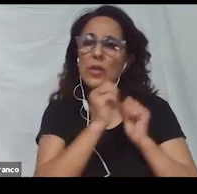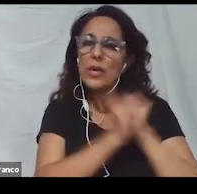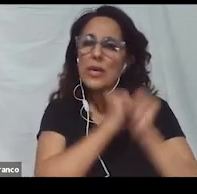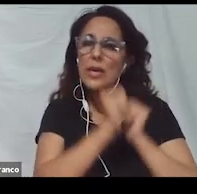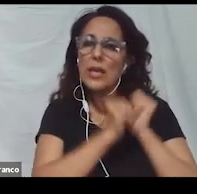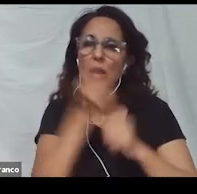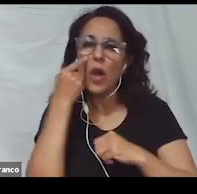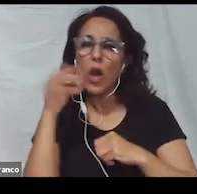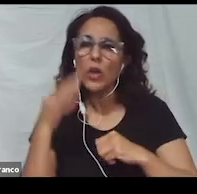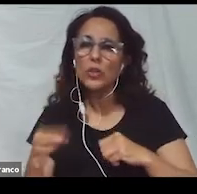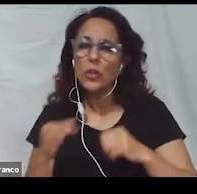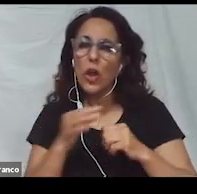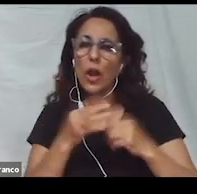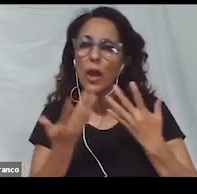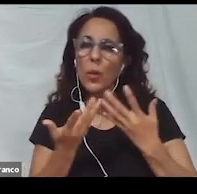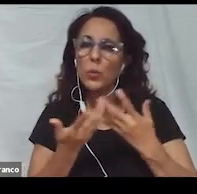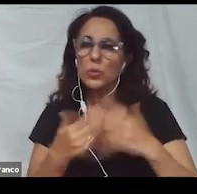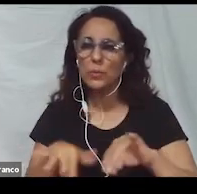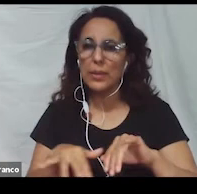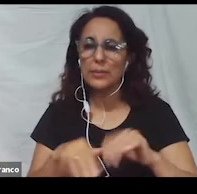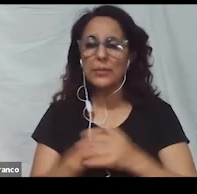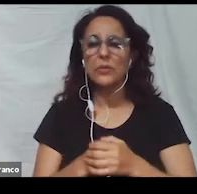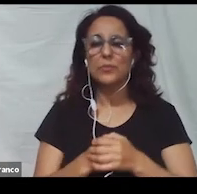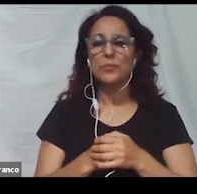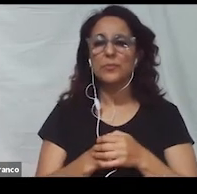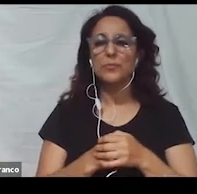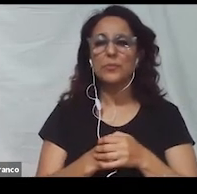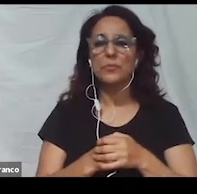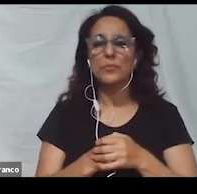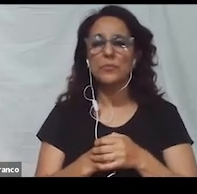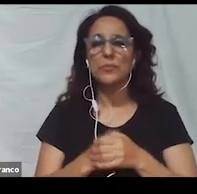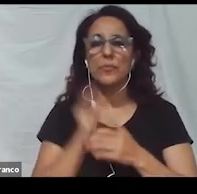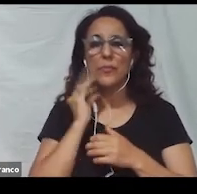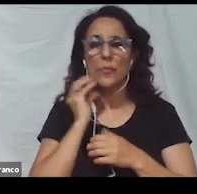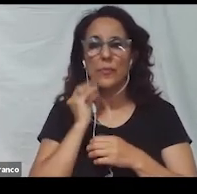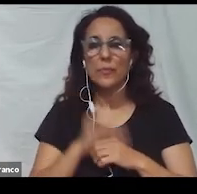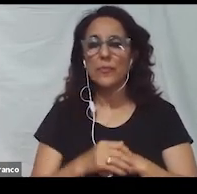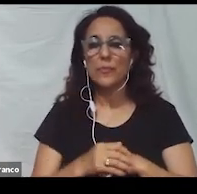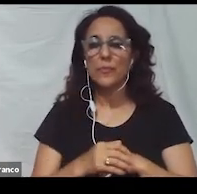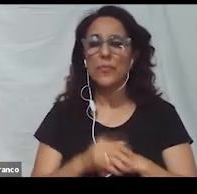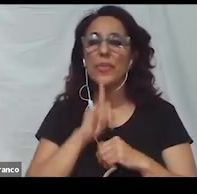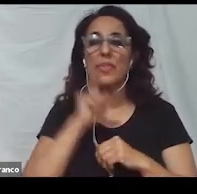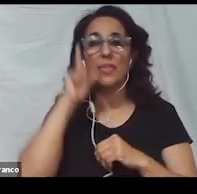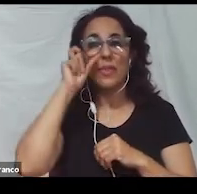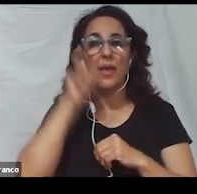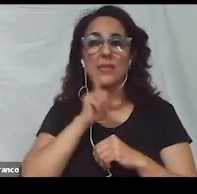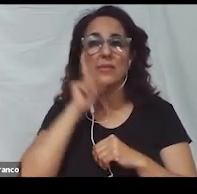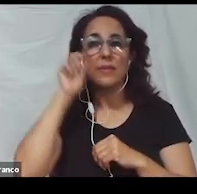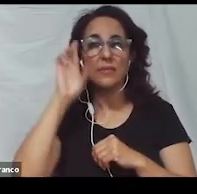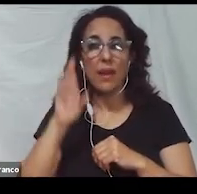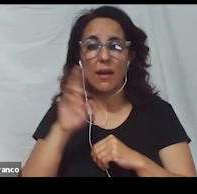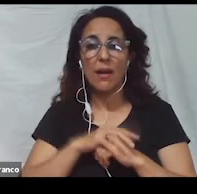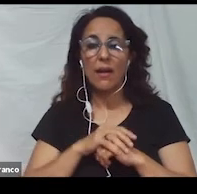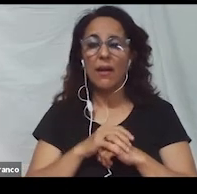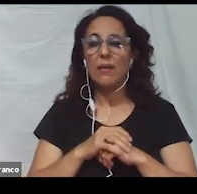el ingeniero que hace testeo automático, ¿ok? Por decirlo en español, porque en inglés es QA Automation Tester, ¿ok?